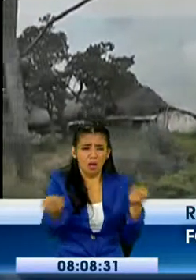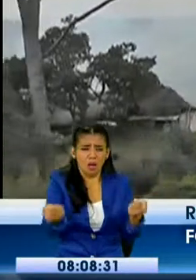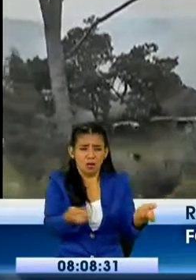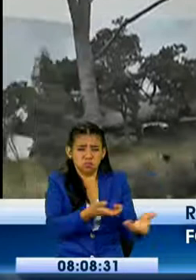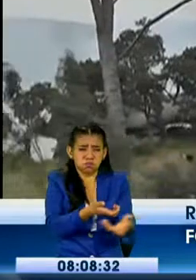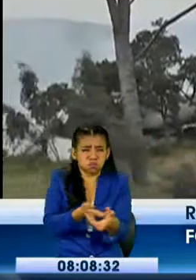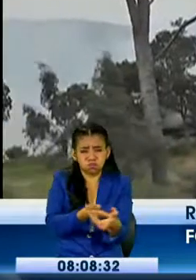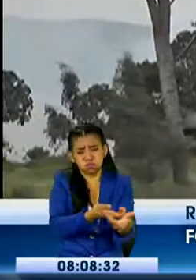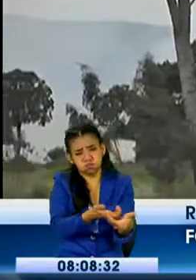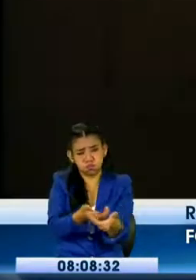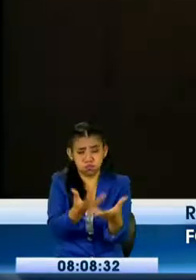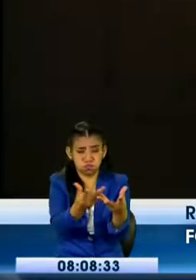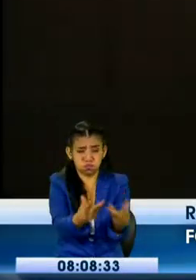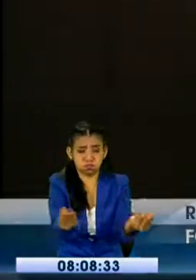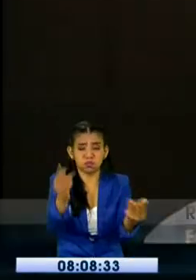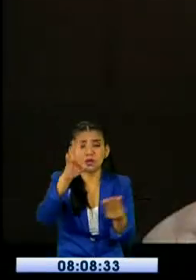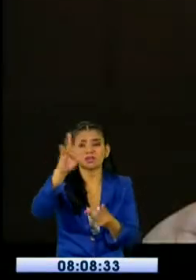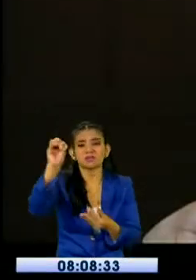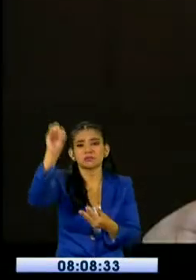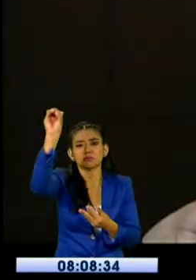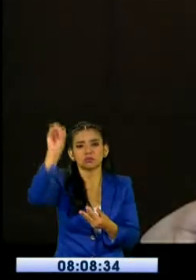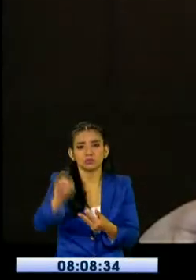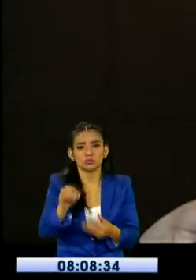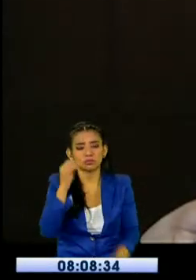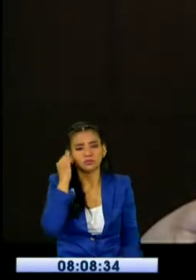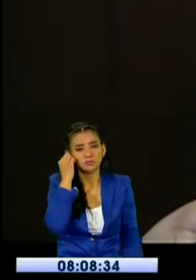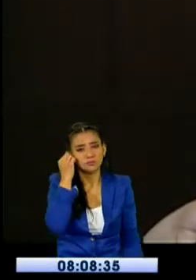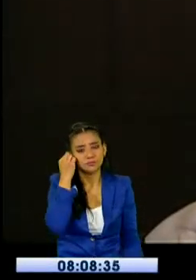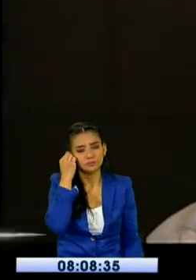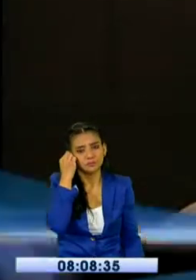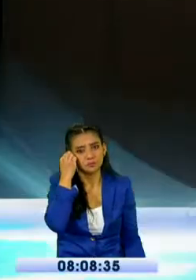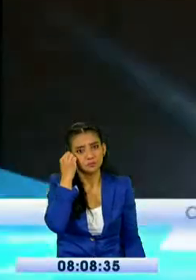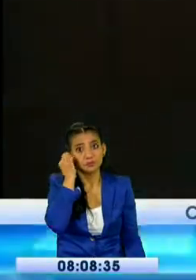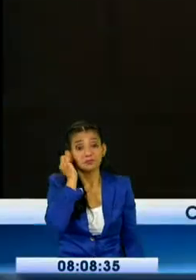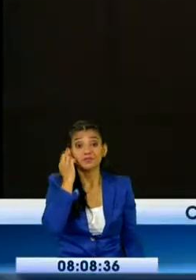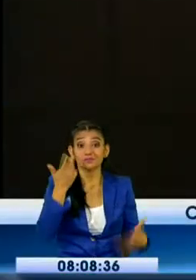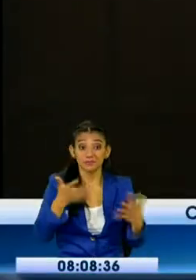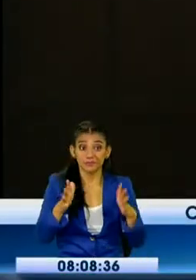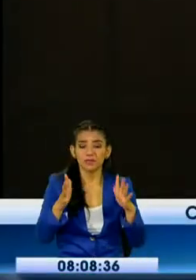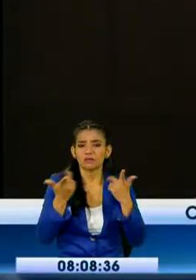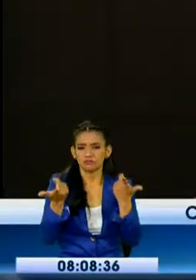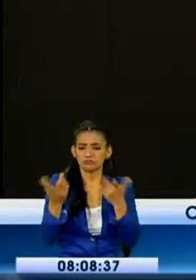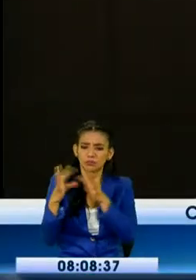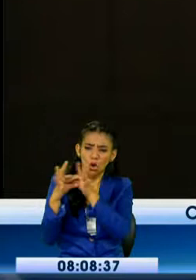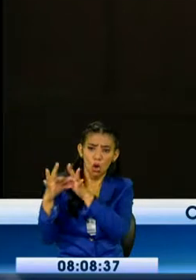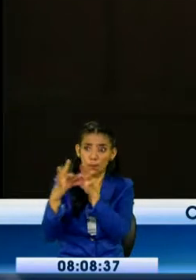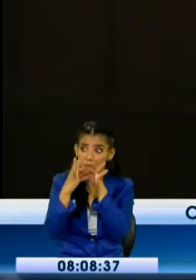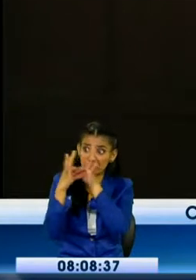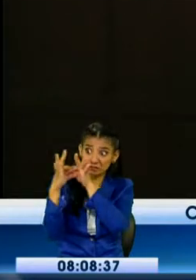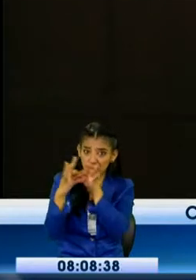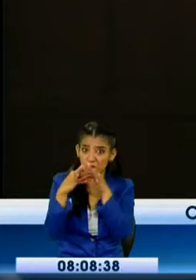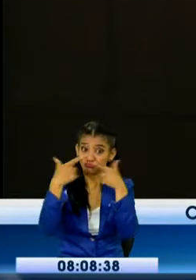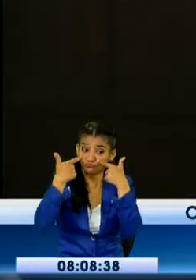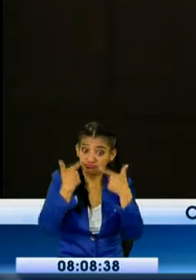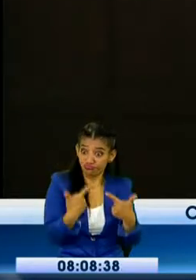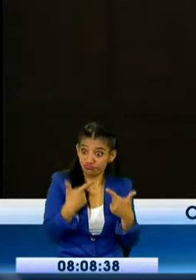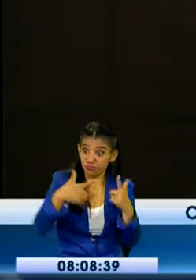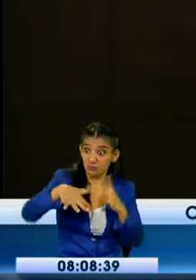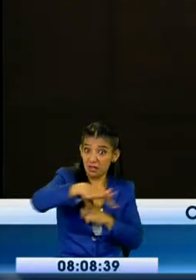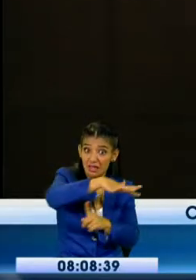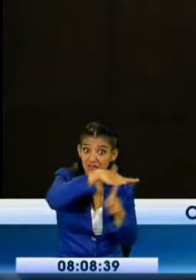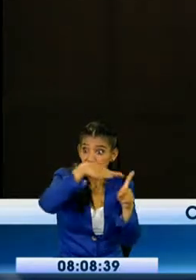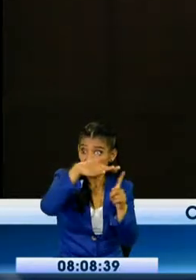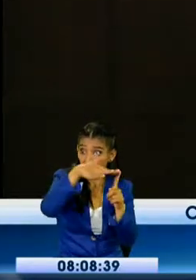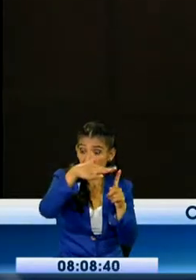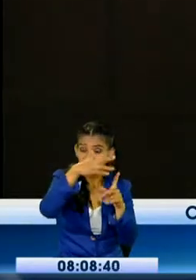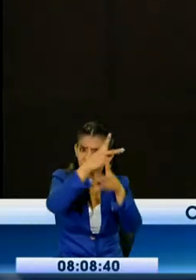un 70%. Prácticamente hemos estado coordinando con los compañeros que son guardaparques de la área protegida de la Reserva de